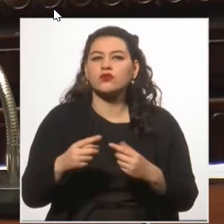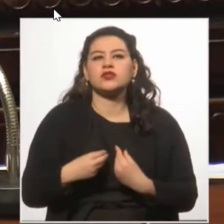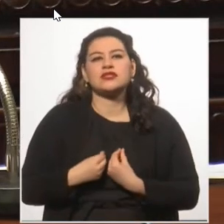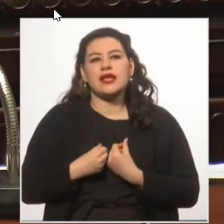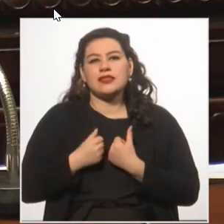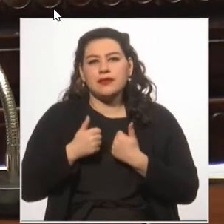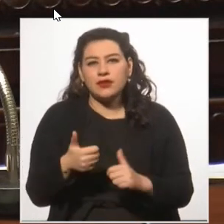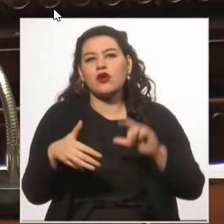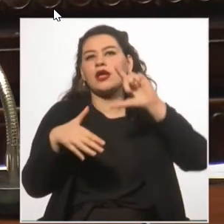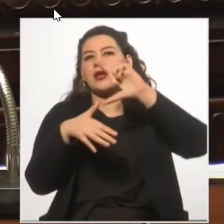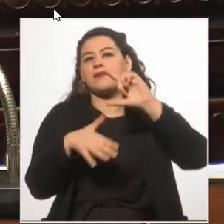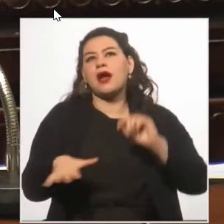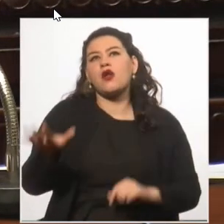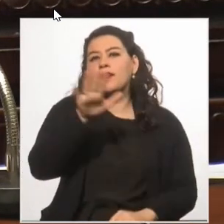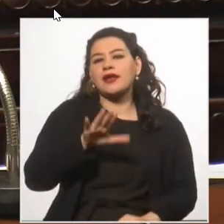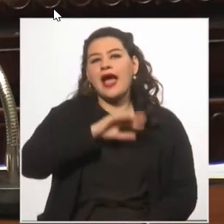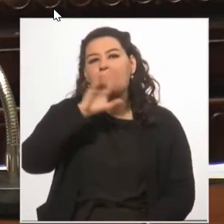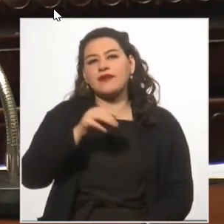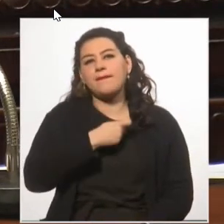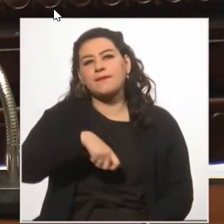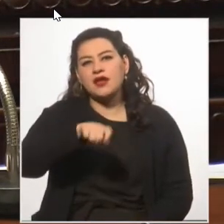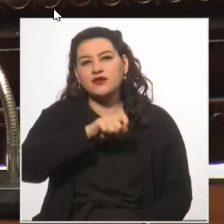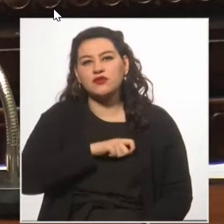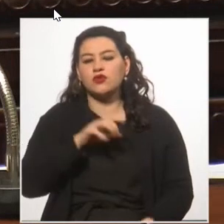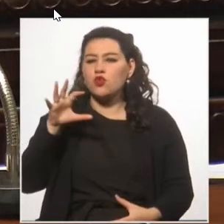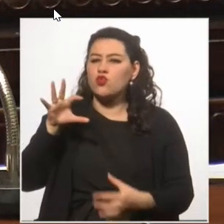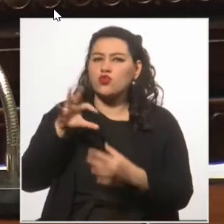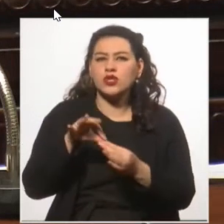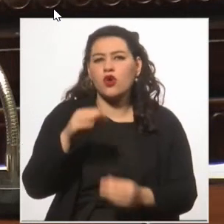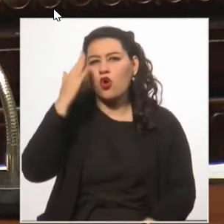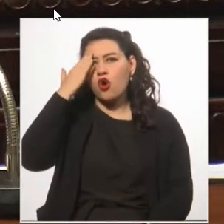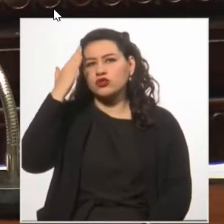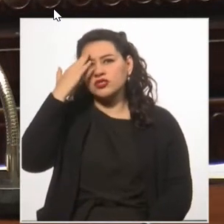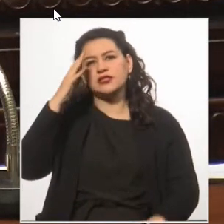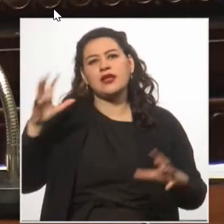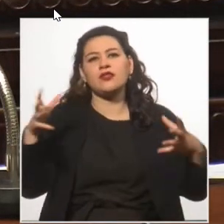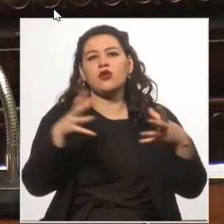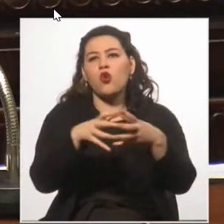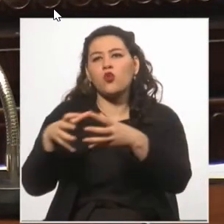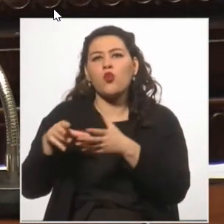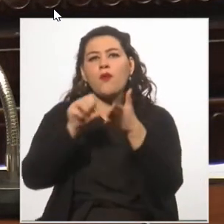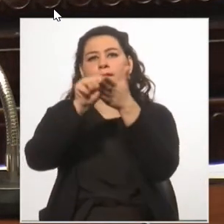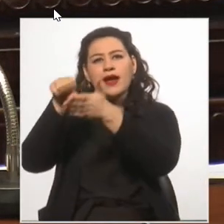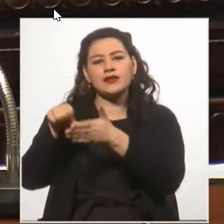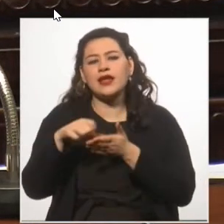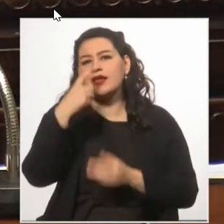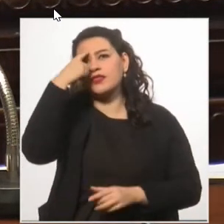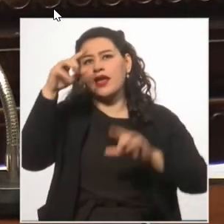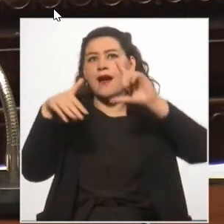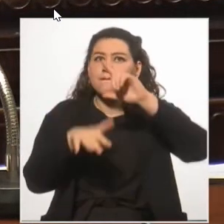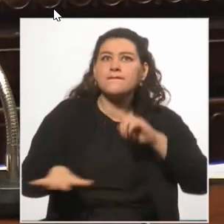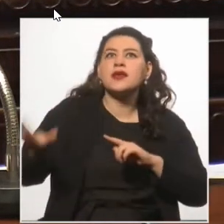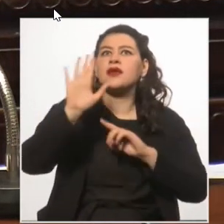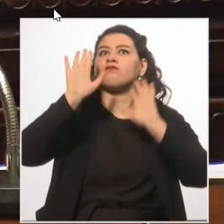sentimiento hispanoamericano, propender a arraigar en la conciencia de nuestros pueblos la idea de América